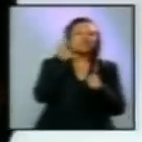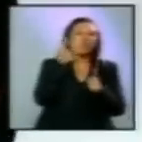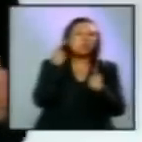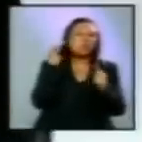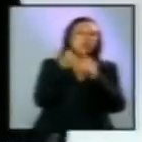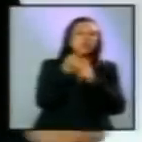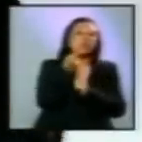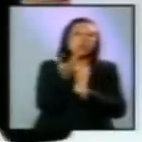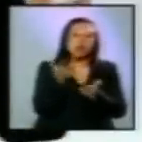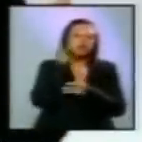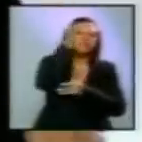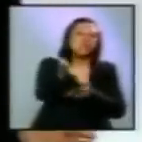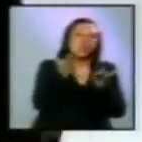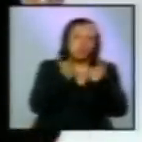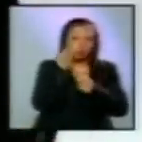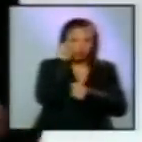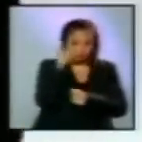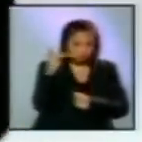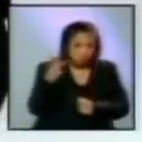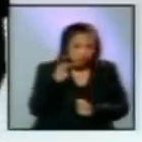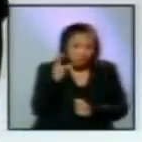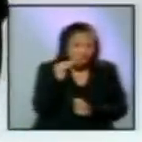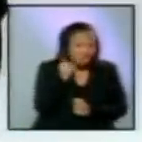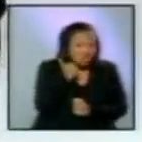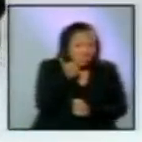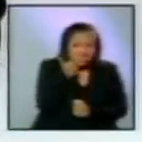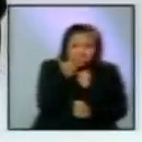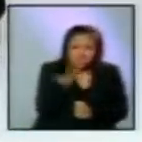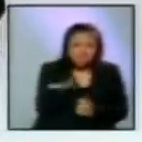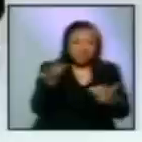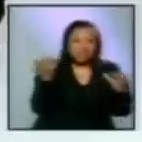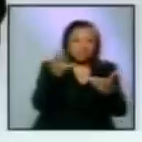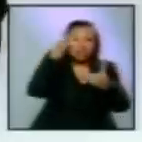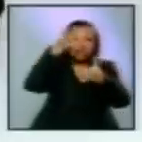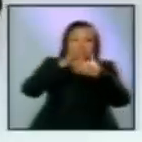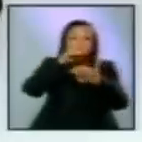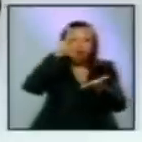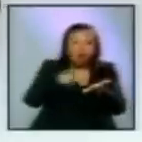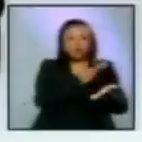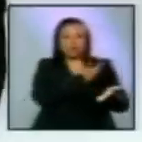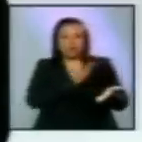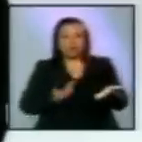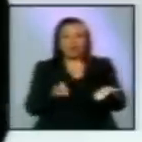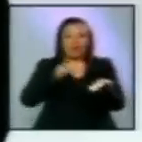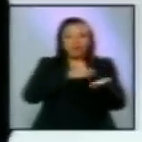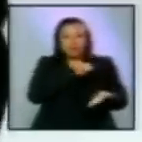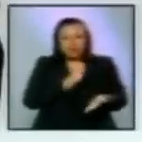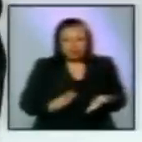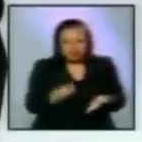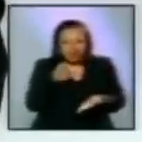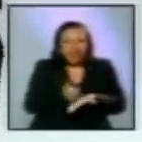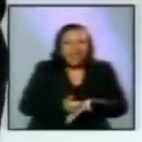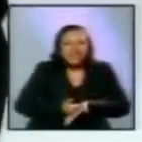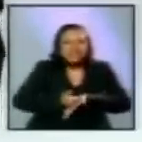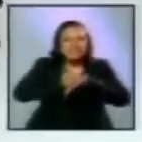cierto, los políticos también se han negado a votar a favor de la reelección de los presidentes municipales, que es la única manera